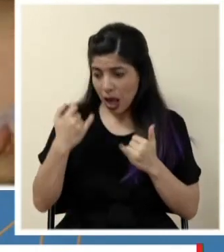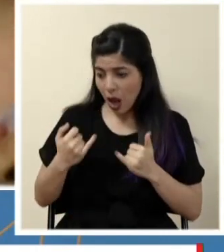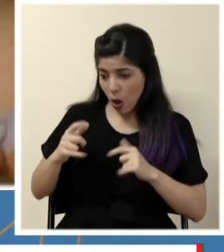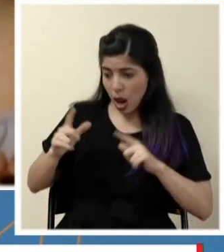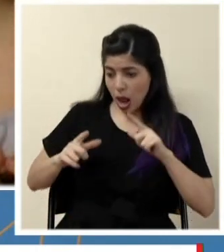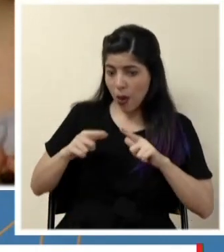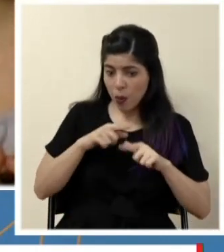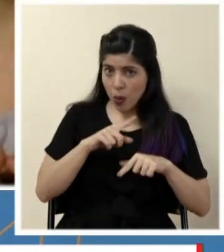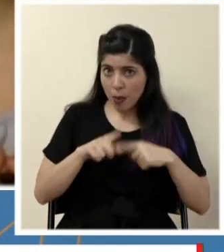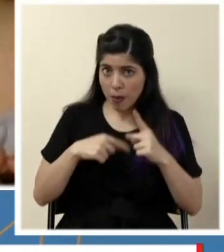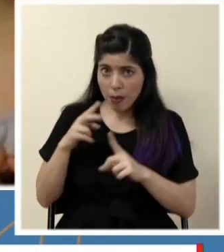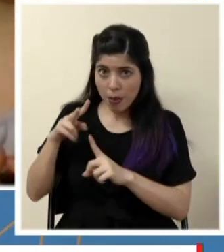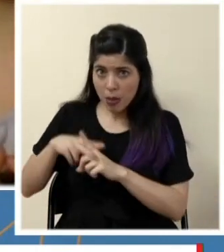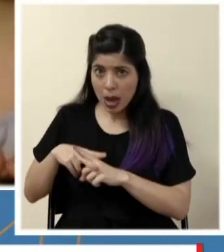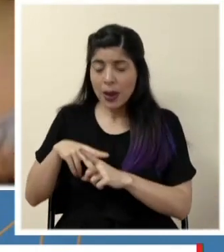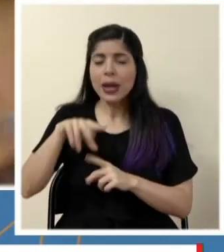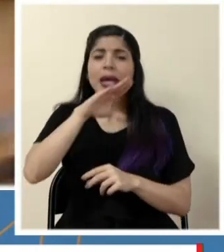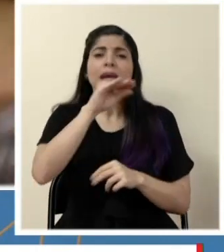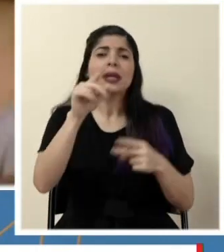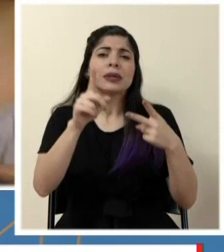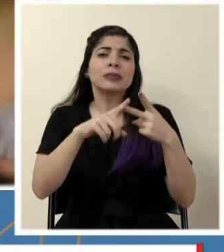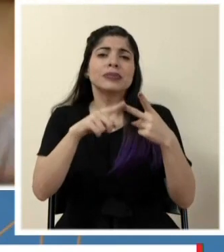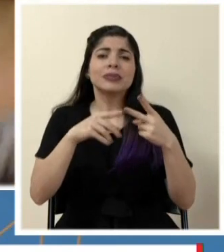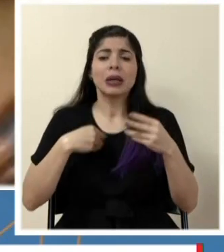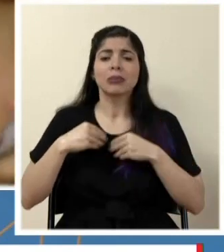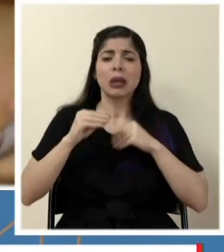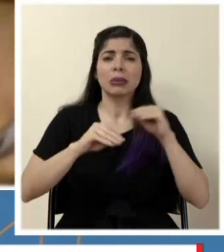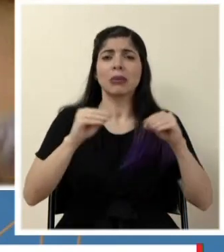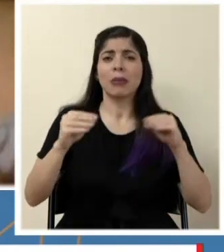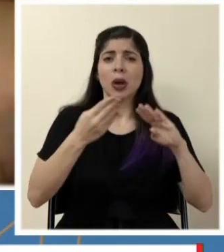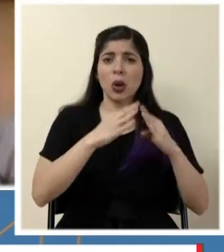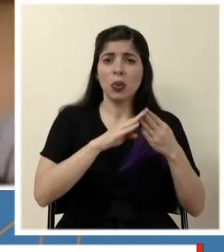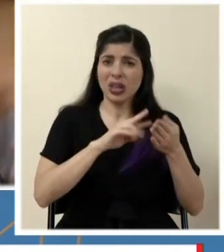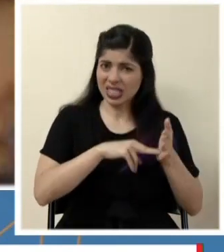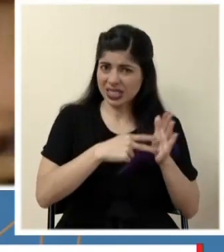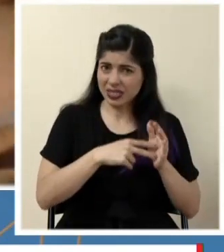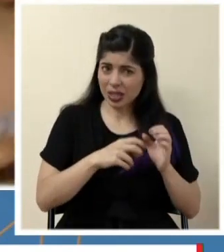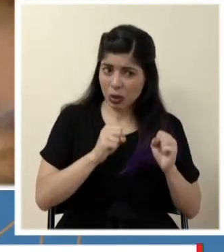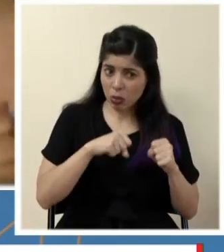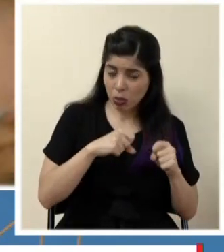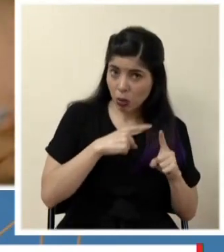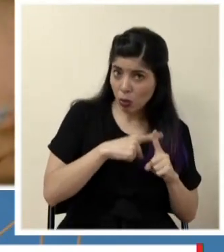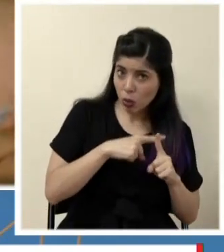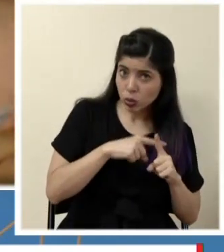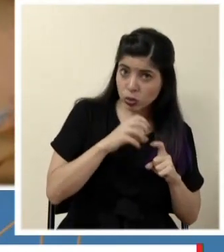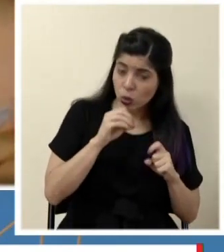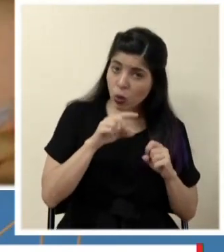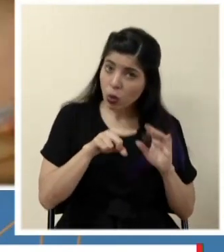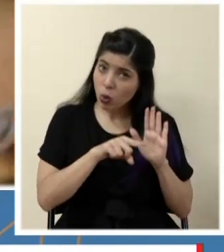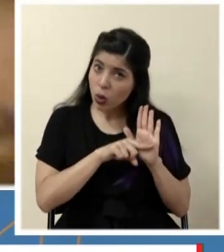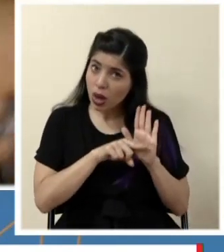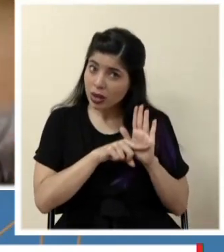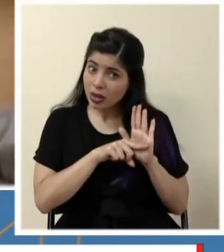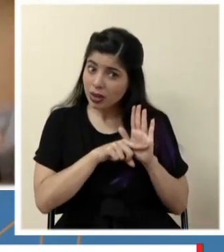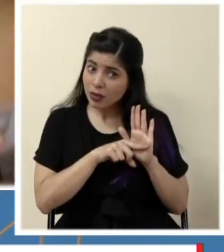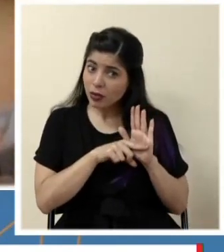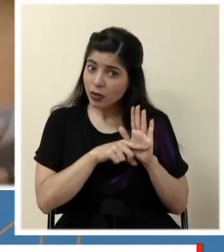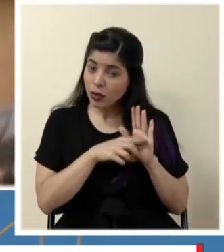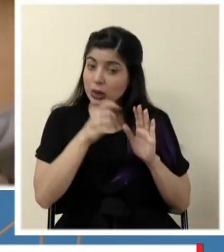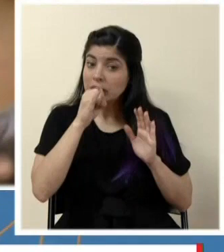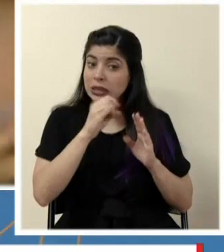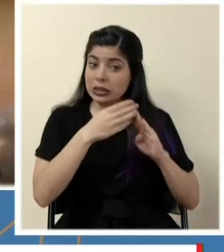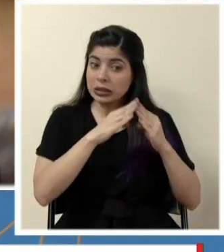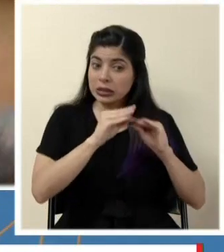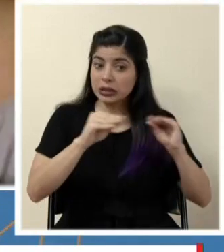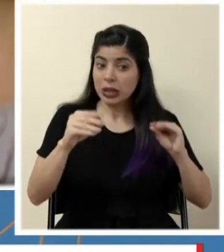actuales, y también la pregunta sobre la transmisión comunitaria, si se puede calificar de positivo o negativo en el marco de la